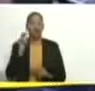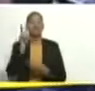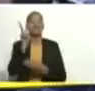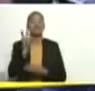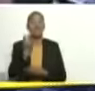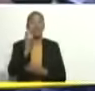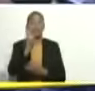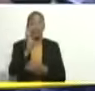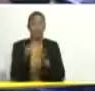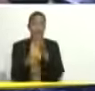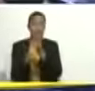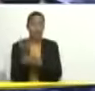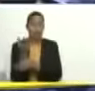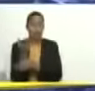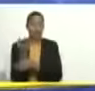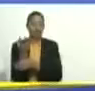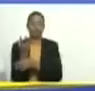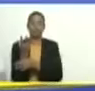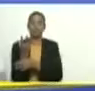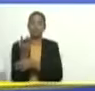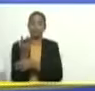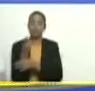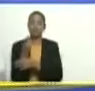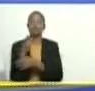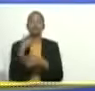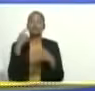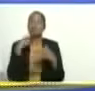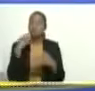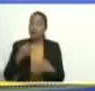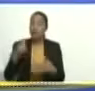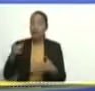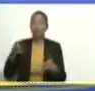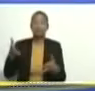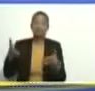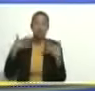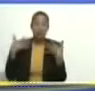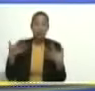mayo. Ahí sí de verdad que hacía calor.